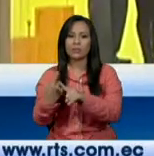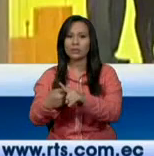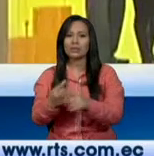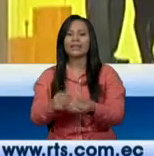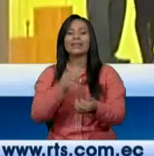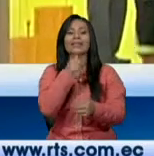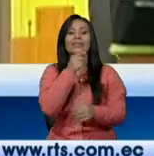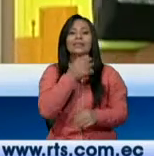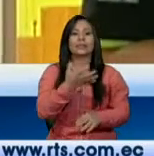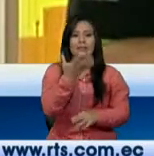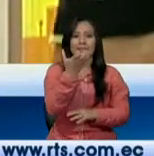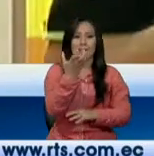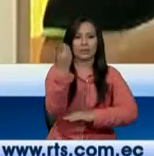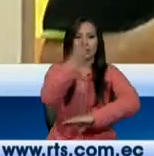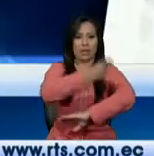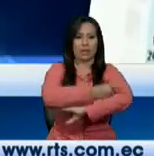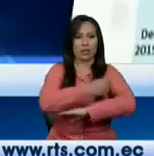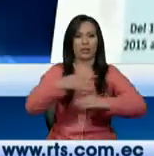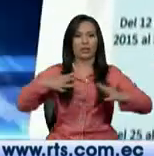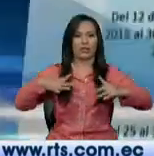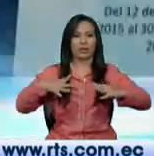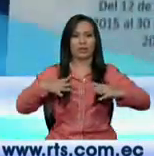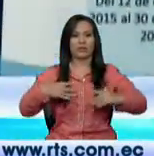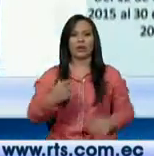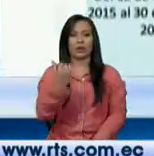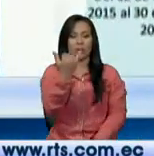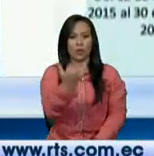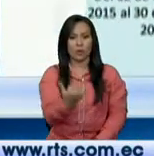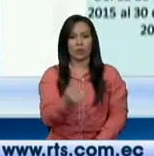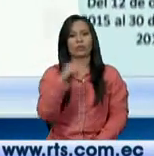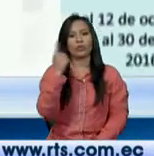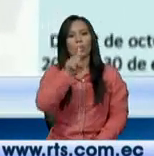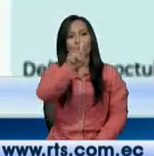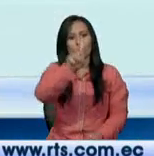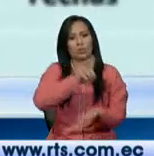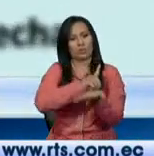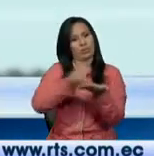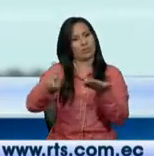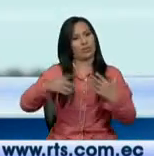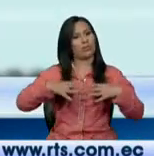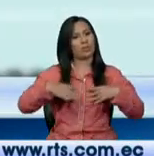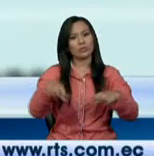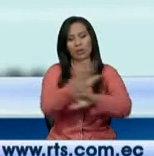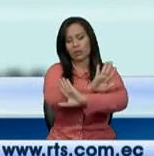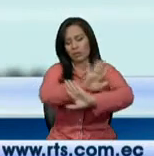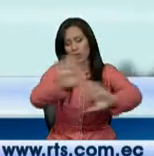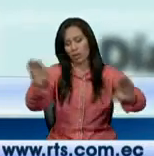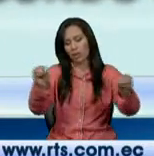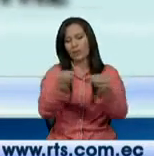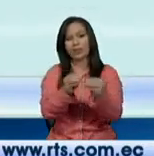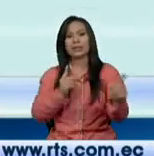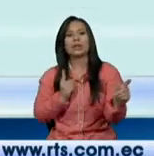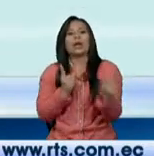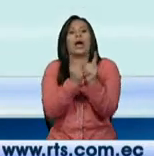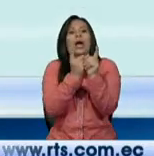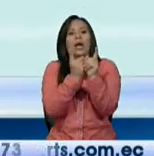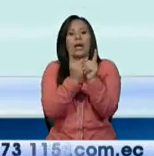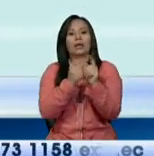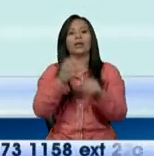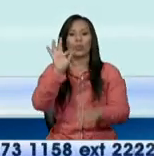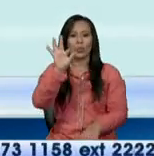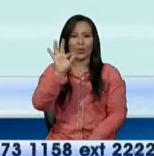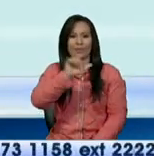de vacaciones. Hoy vamos a tener solo una semana de vacaciones que coincide con el feriado del 9